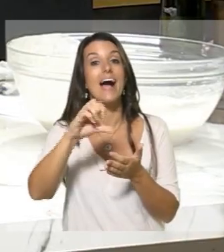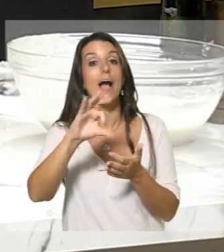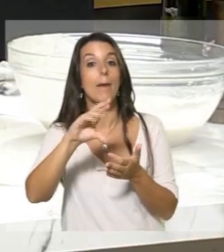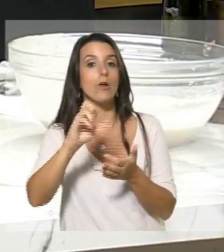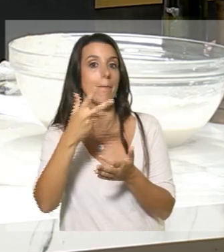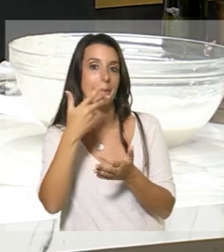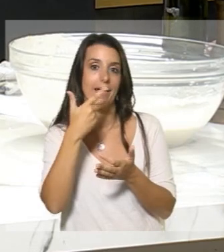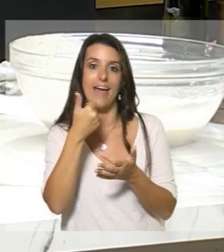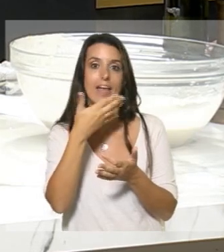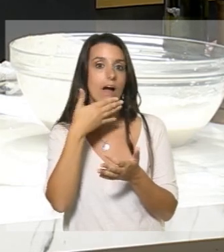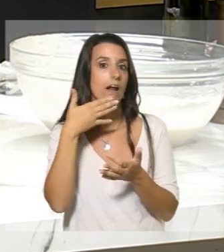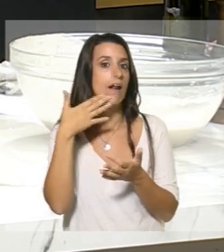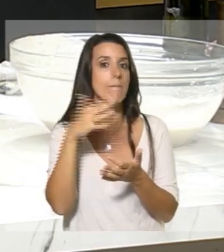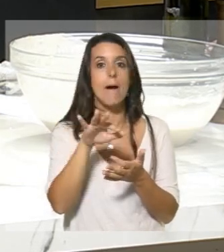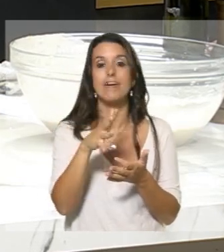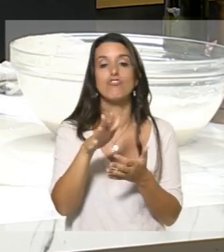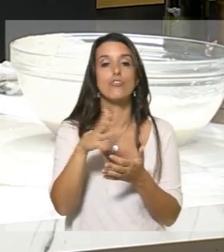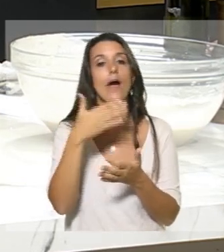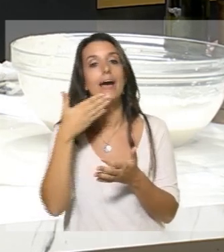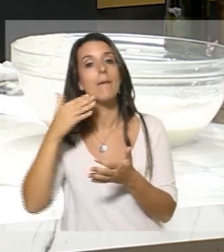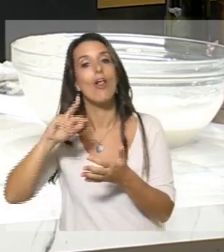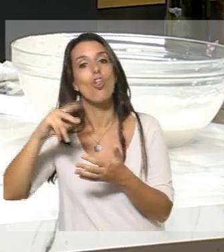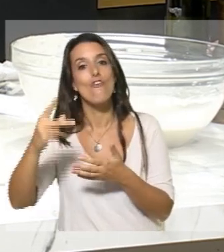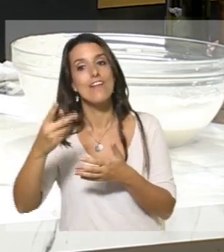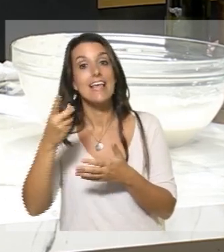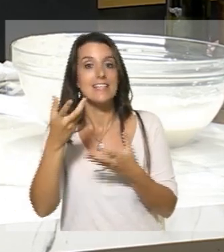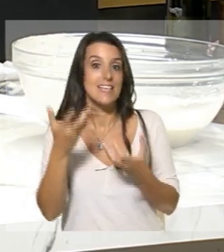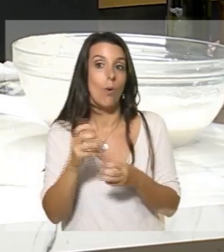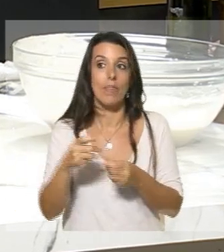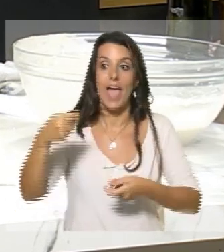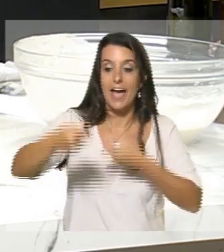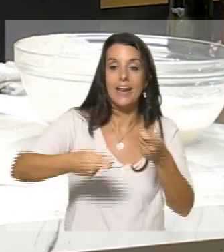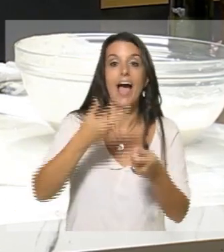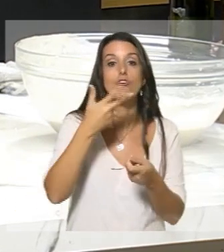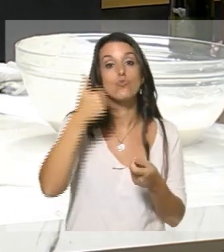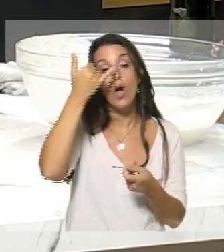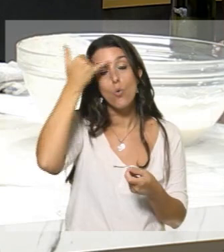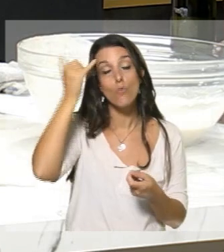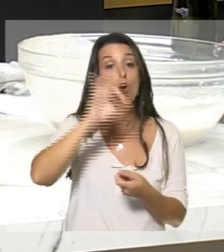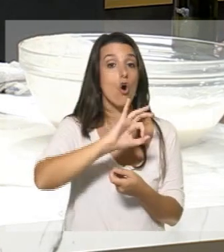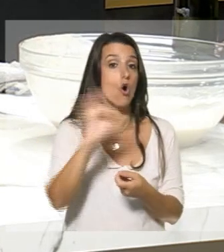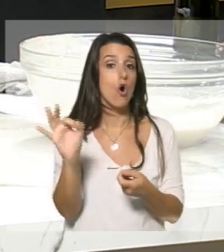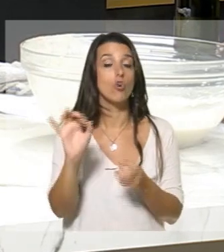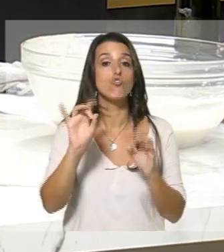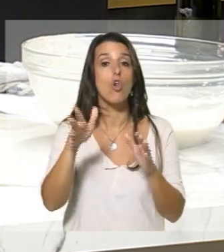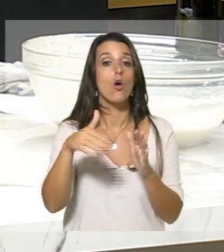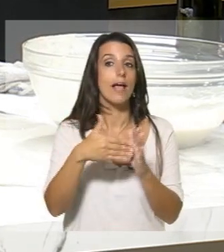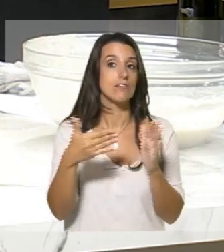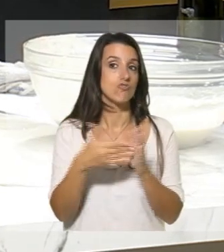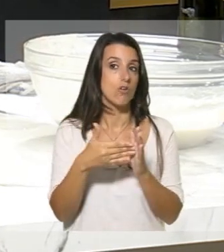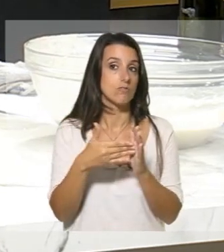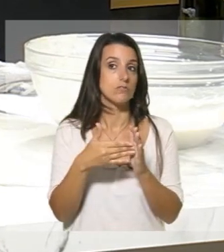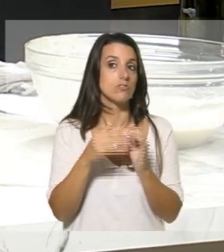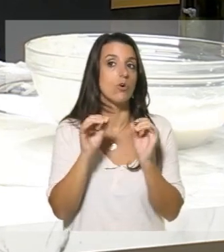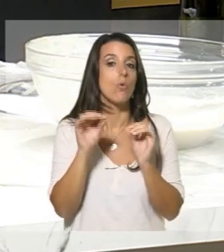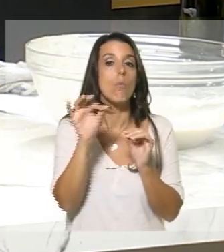es bien cremoso, bueno, es lo más similar a la crema doble. Y si quieren se le puede agregar un poquito de azúcar rubio y si no, directamente el queso